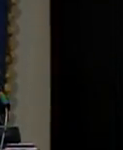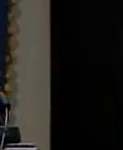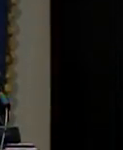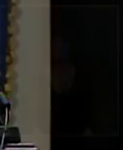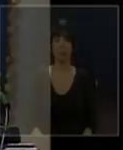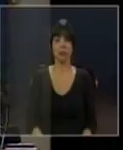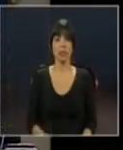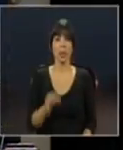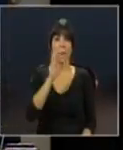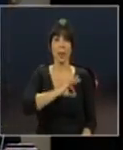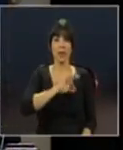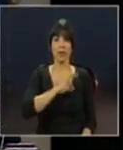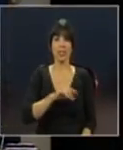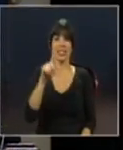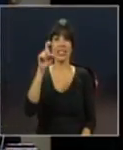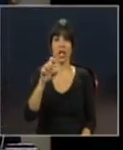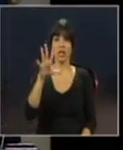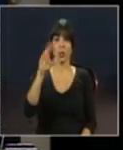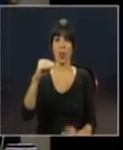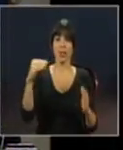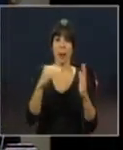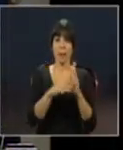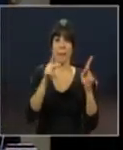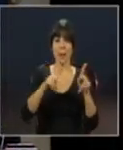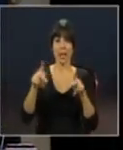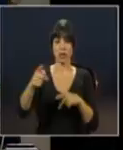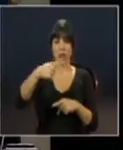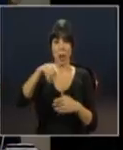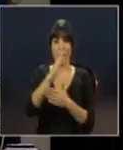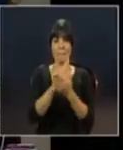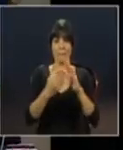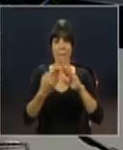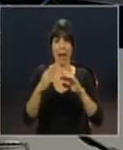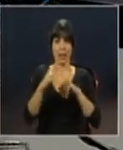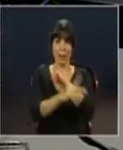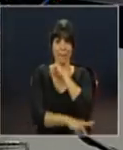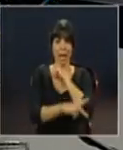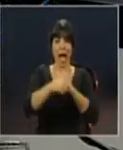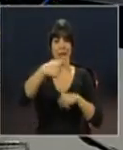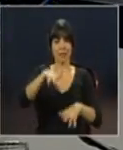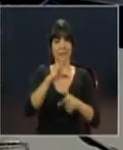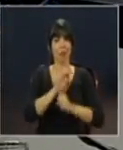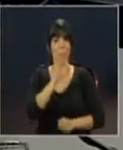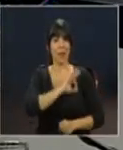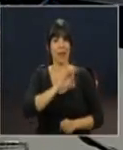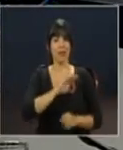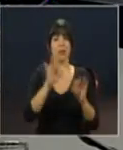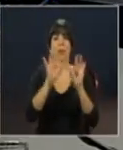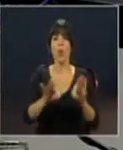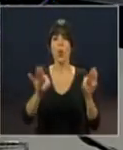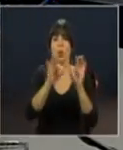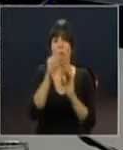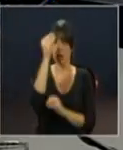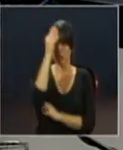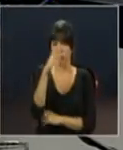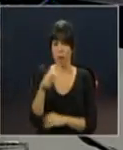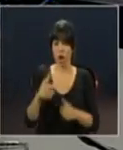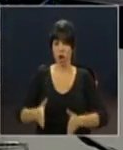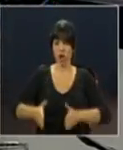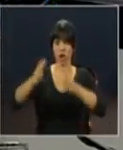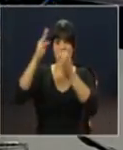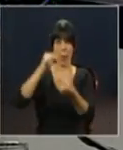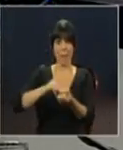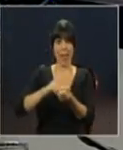beneficio de 150,000 pobladores de esa parte del país. Es importante mencionar que esta torre médica